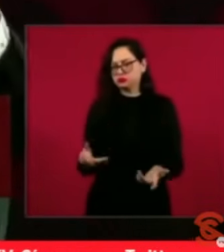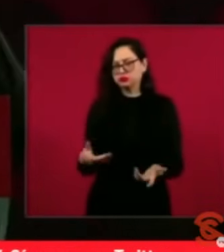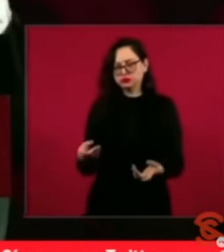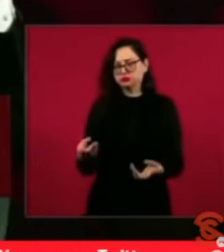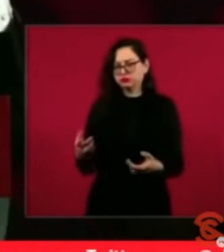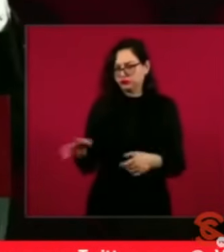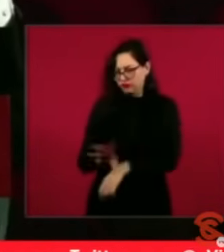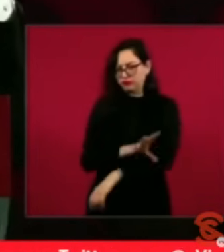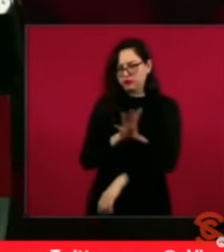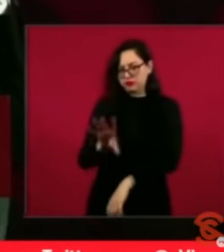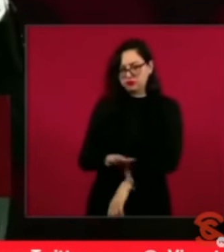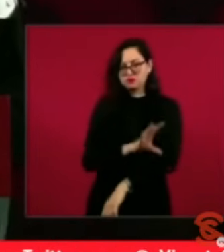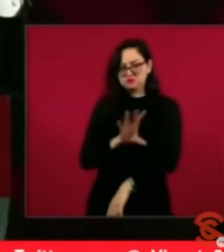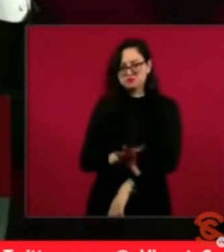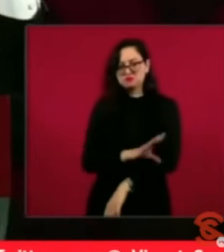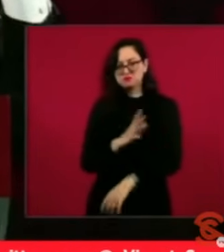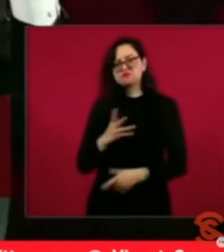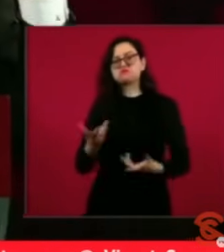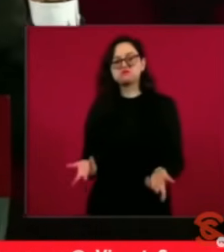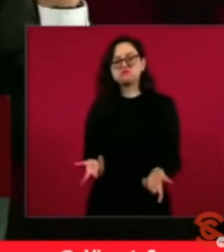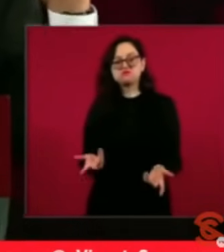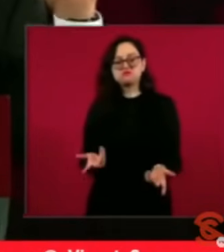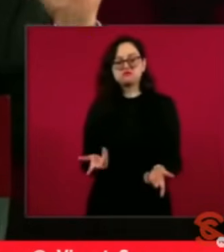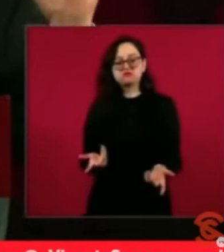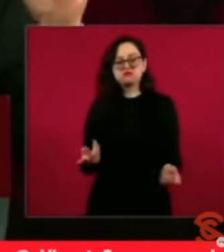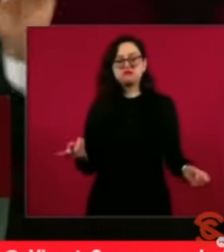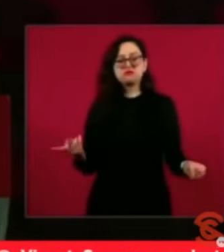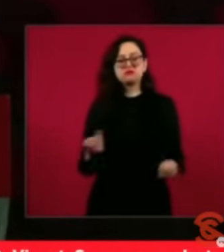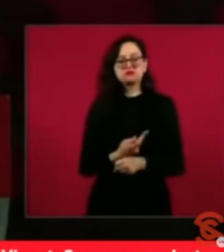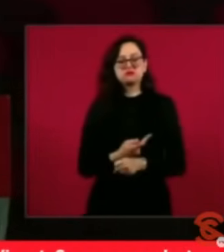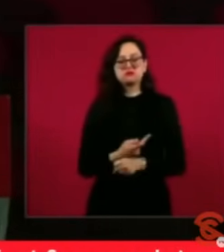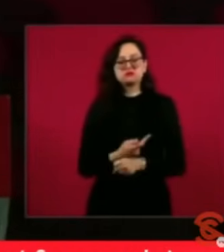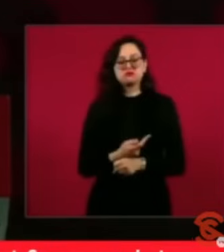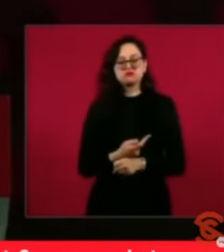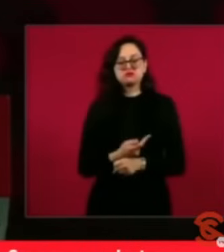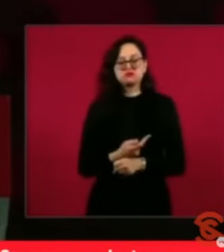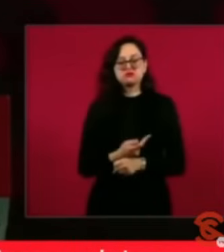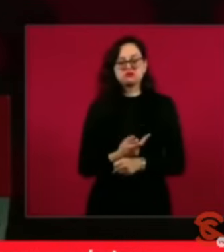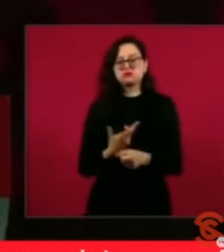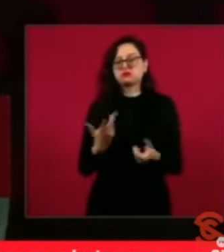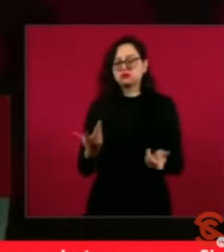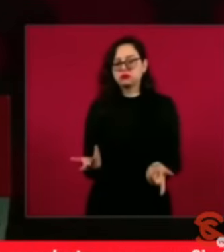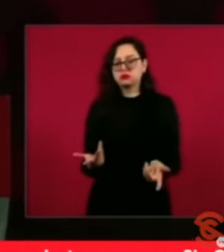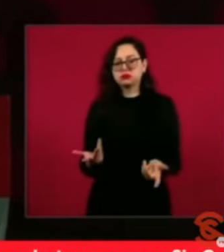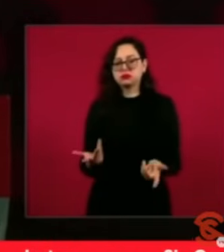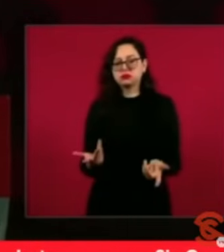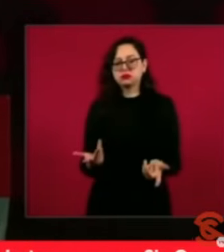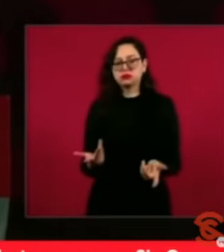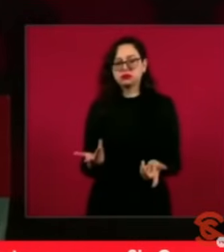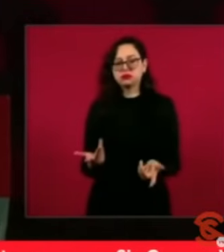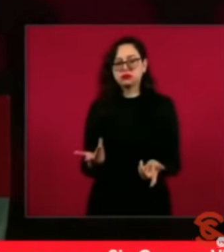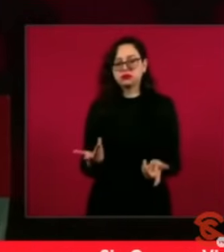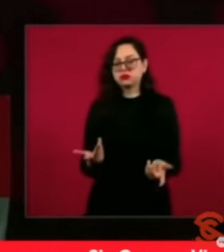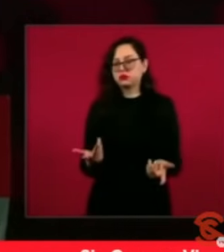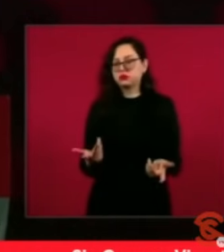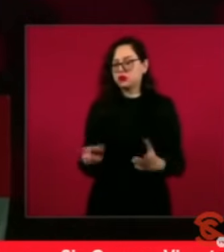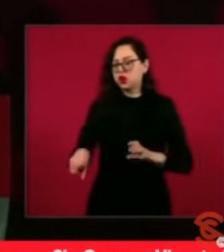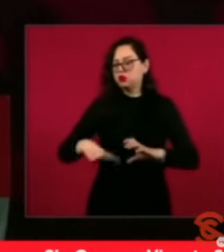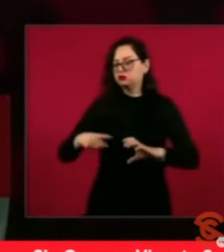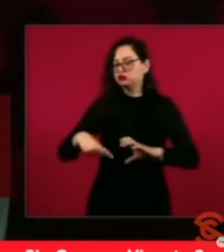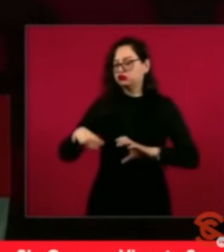y no pasa nada porque se hace en tiempo de sequía, no se inundan los